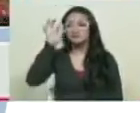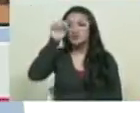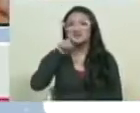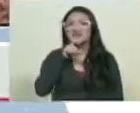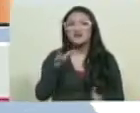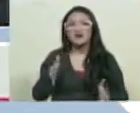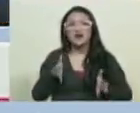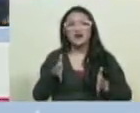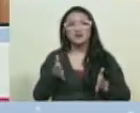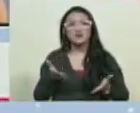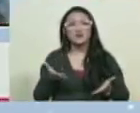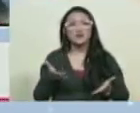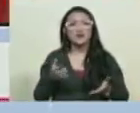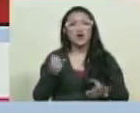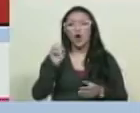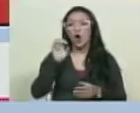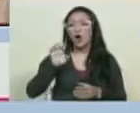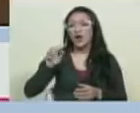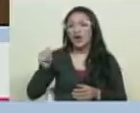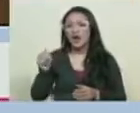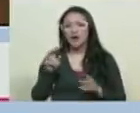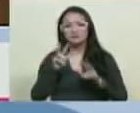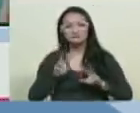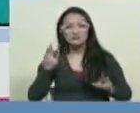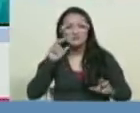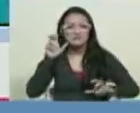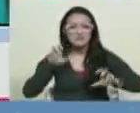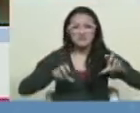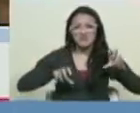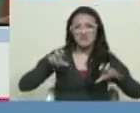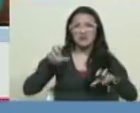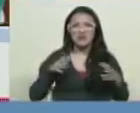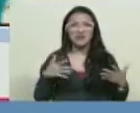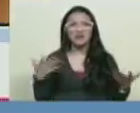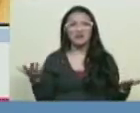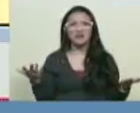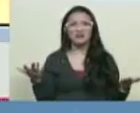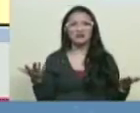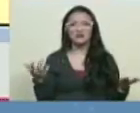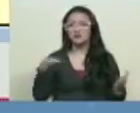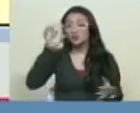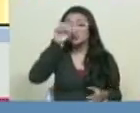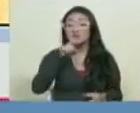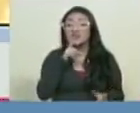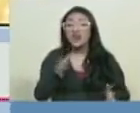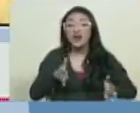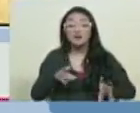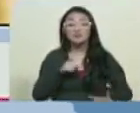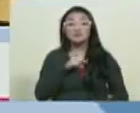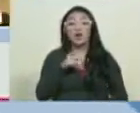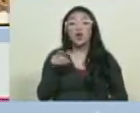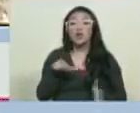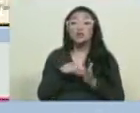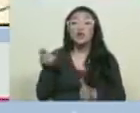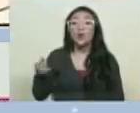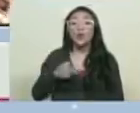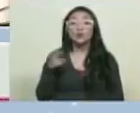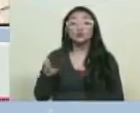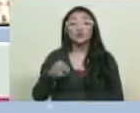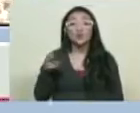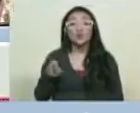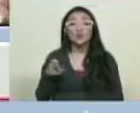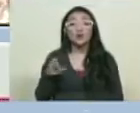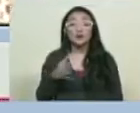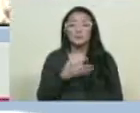Con observación de la OEA, con toda una parafernalia mediática, no se sabe quién ganó en Honduras la presidencia de